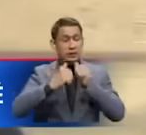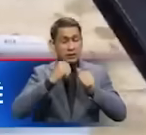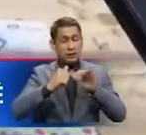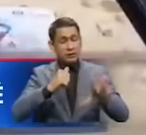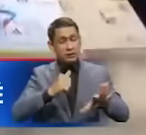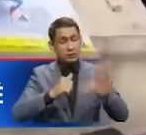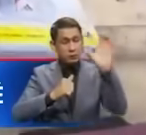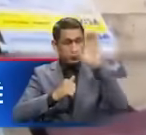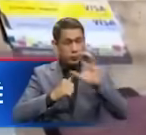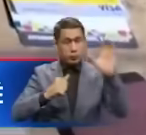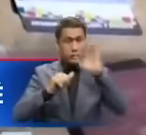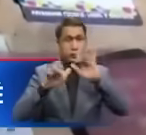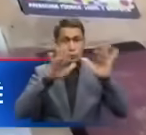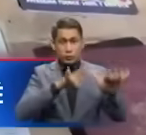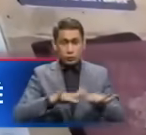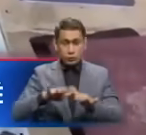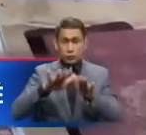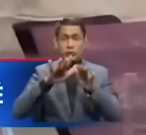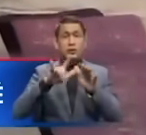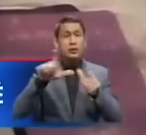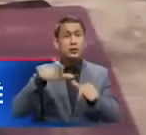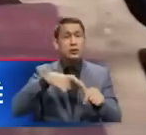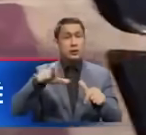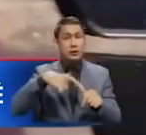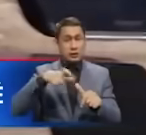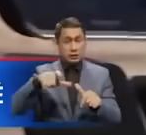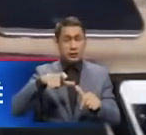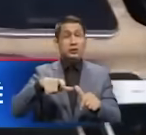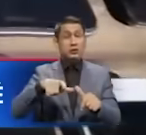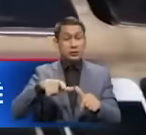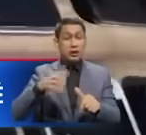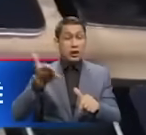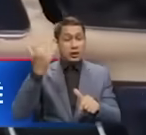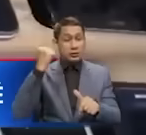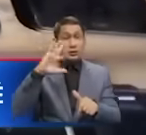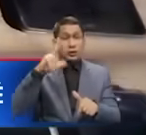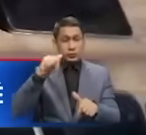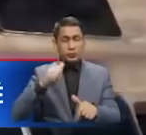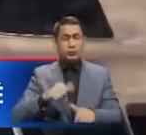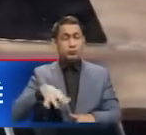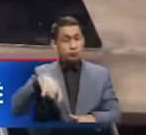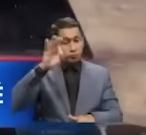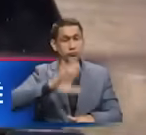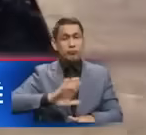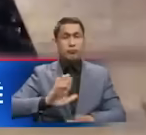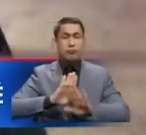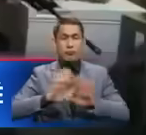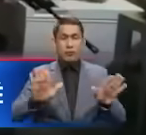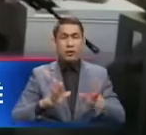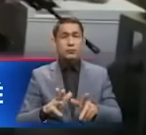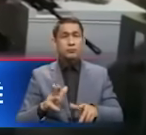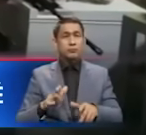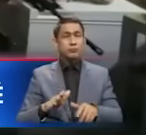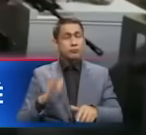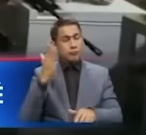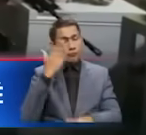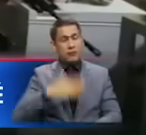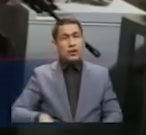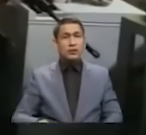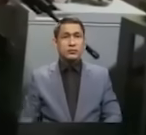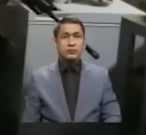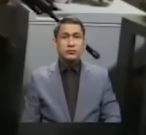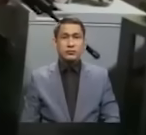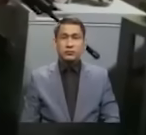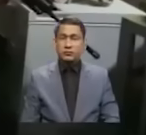computadoras, documentos e incluso tarjetas de crédito presuntamente robadas con anterioridad. Gustavo Jaramillo, TC